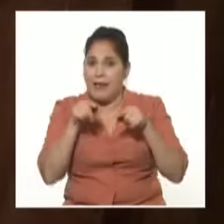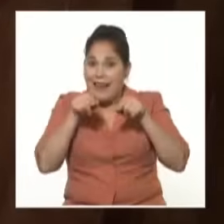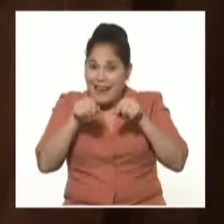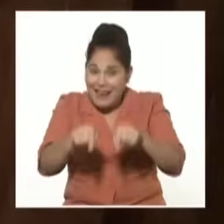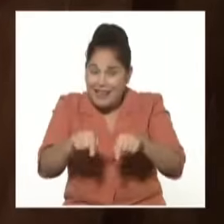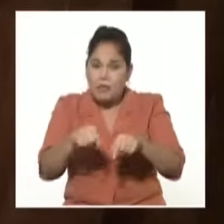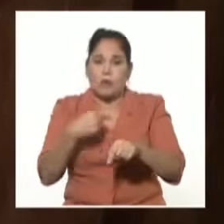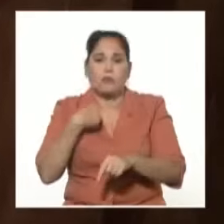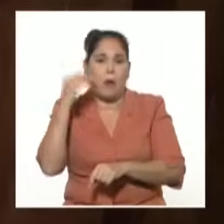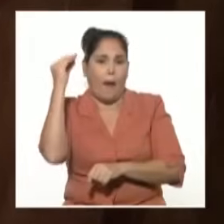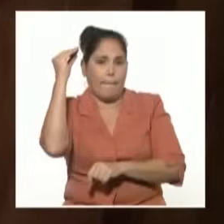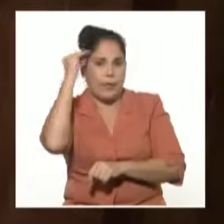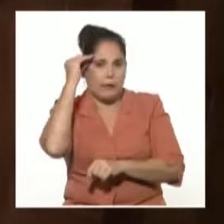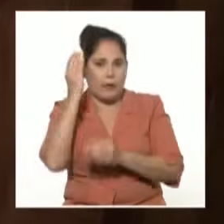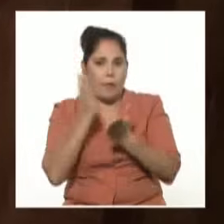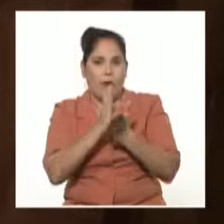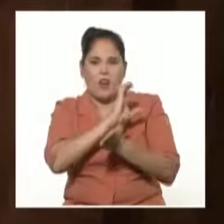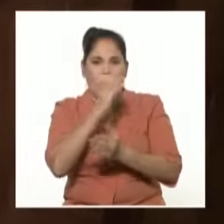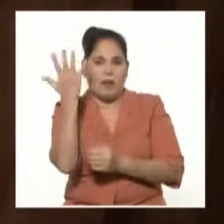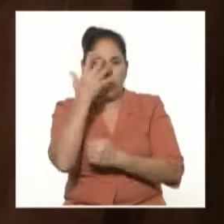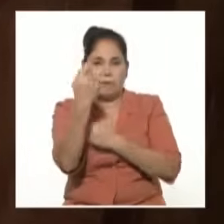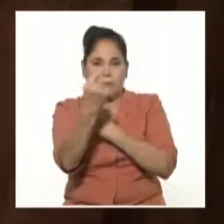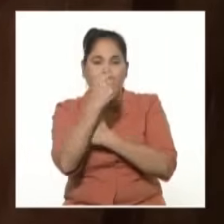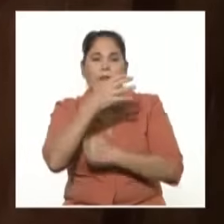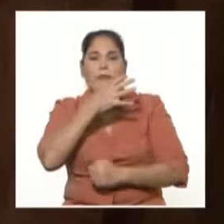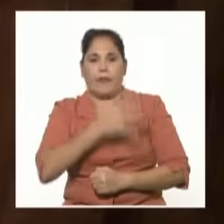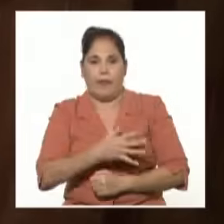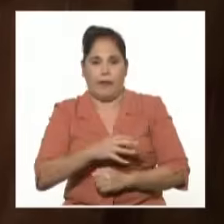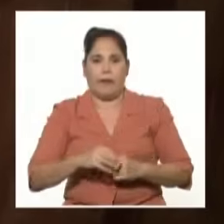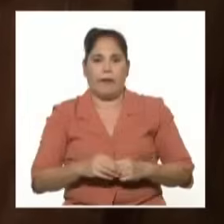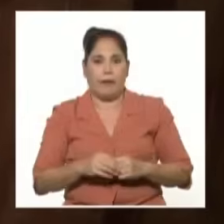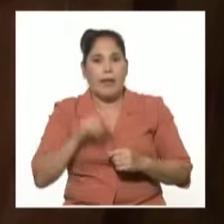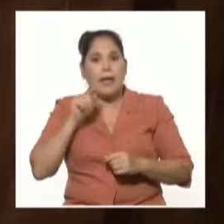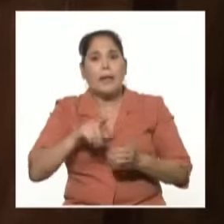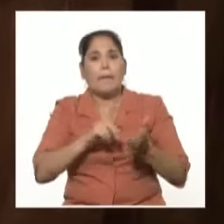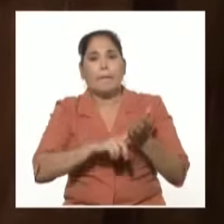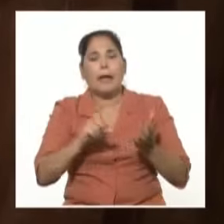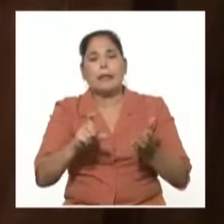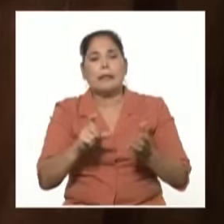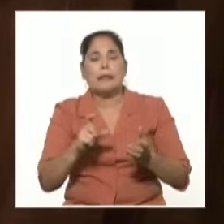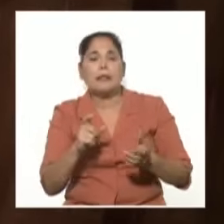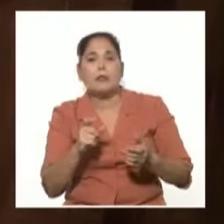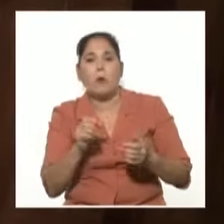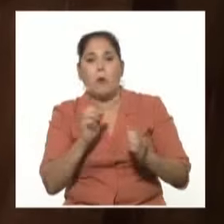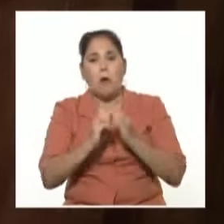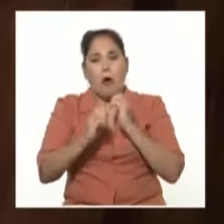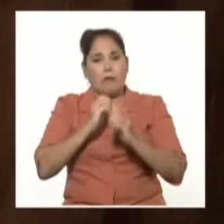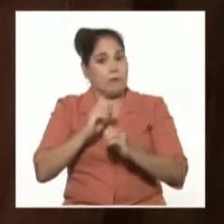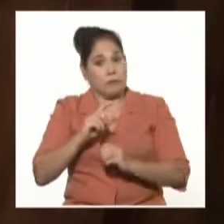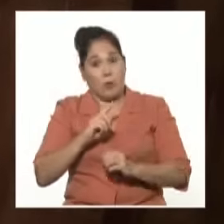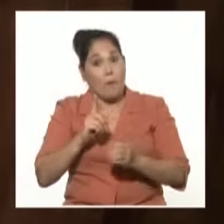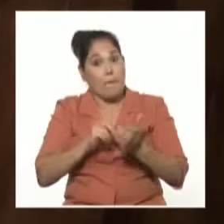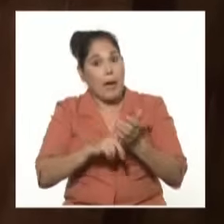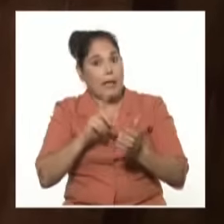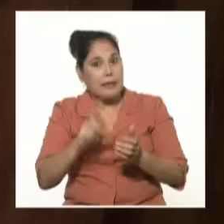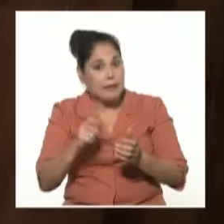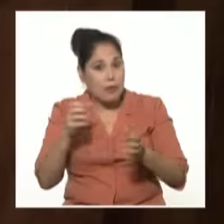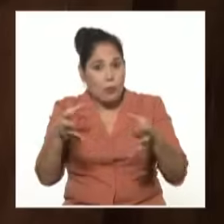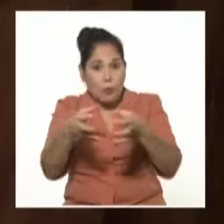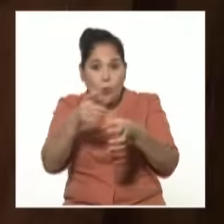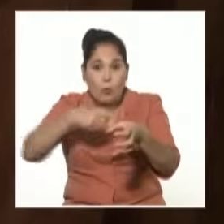que aprendimos en la escuela de Fidel. Este no es un partido de élite, es un partido de